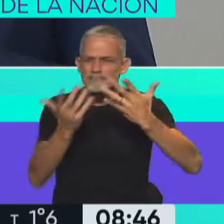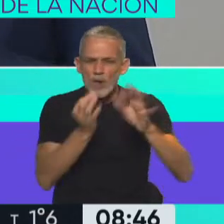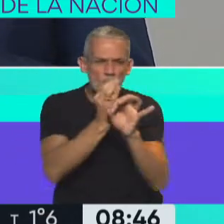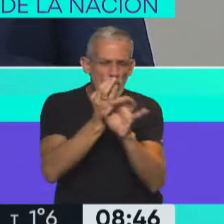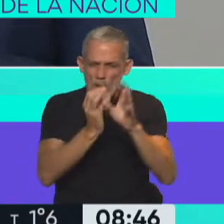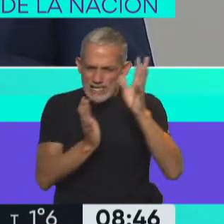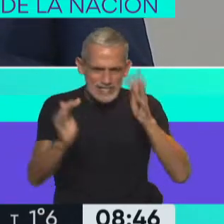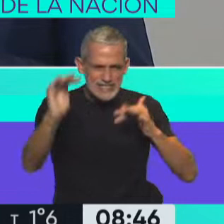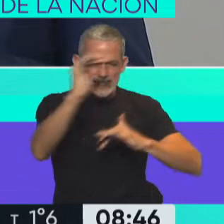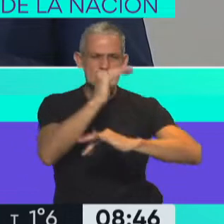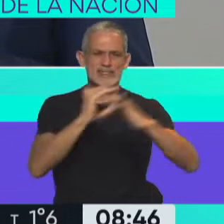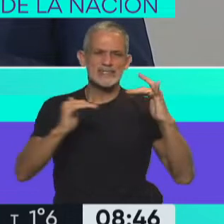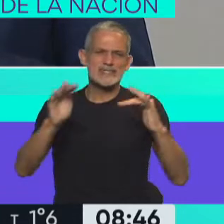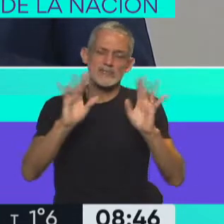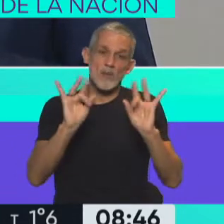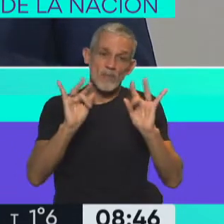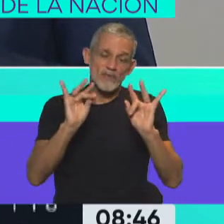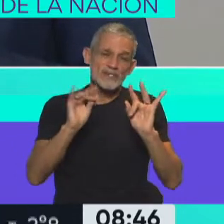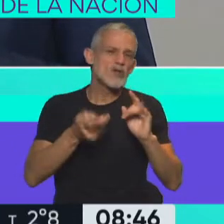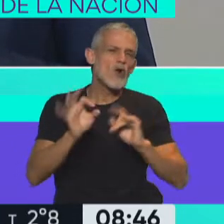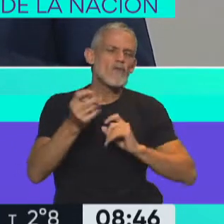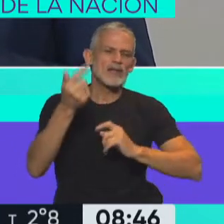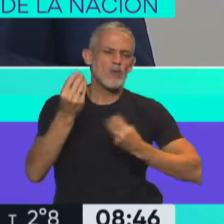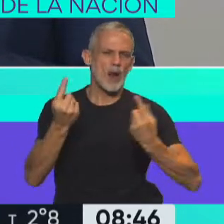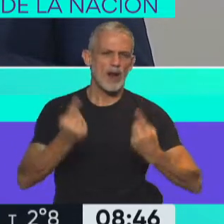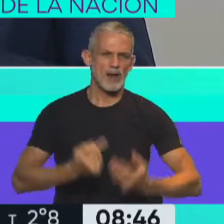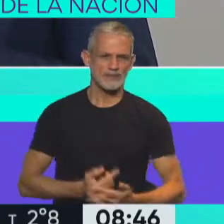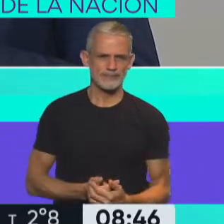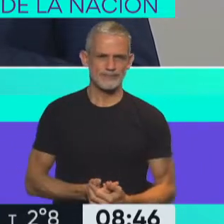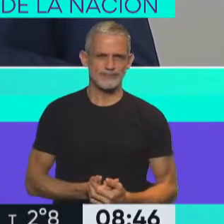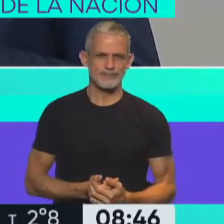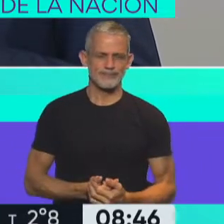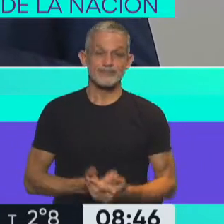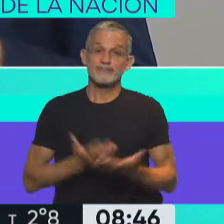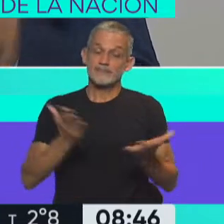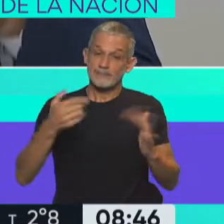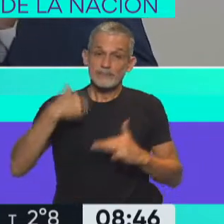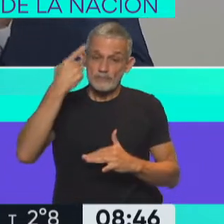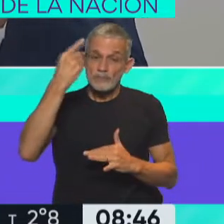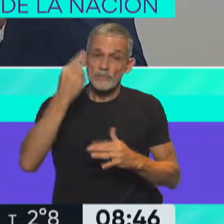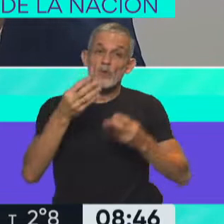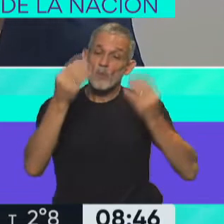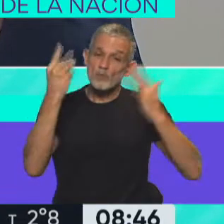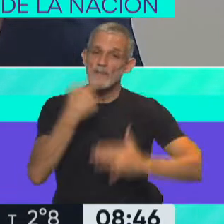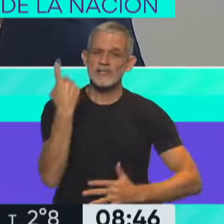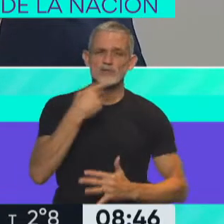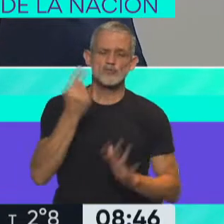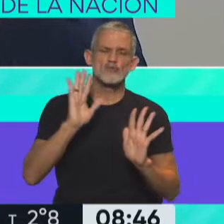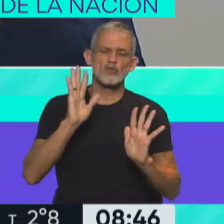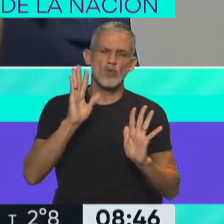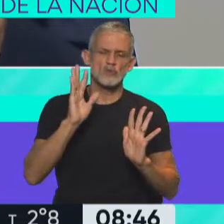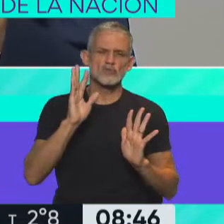la pandemia y la educación en este contexto? Yo creo que muchas veces tenemos una